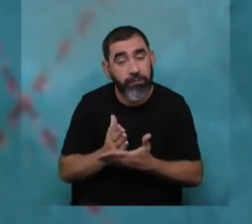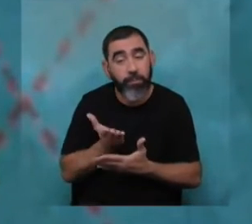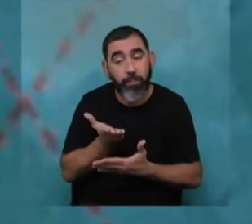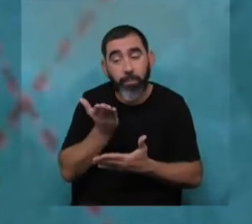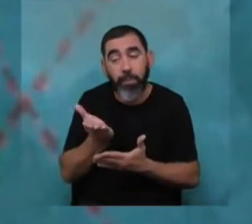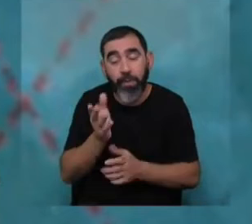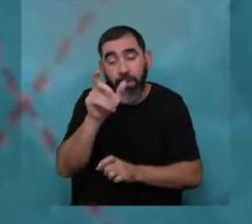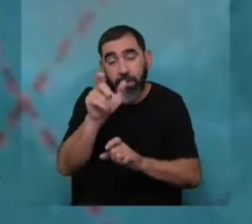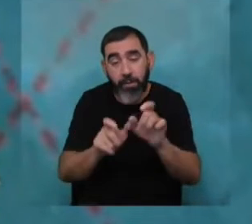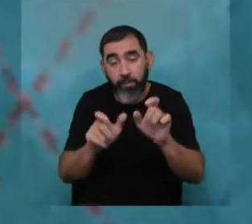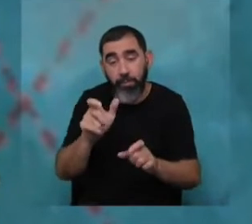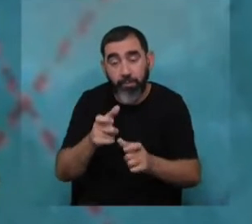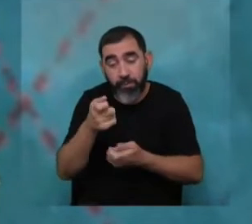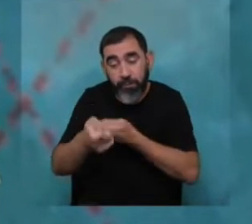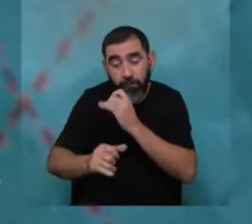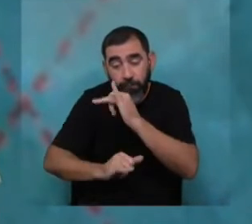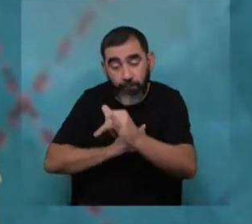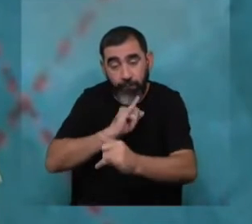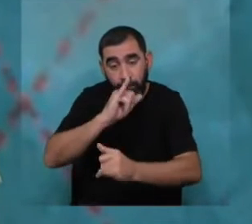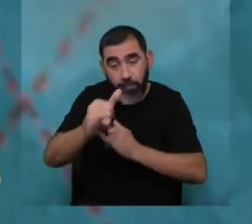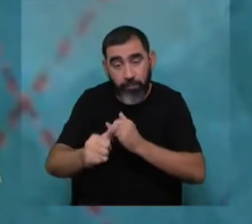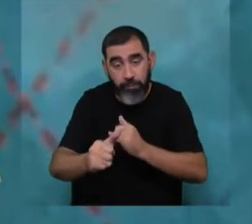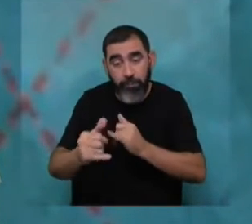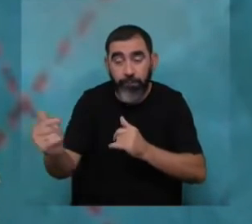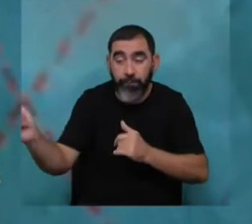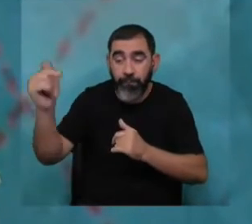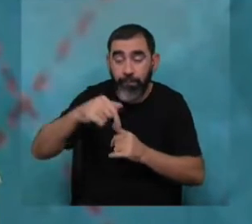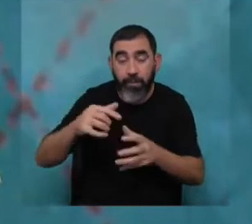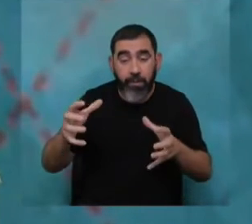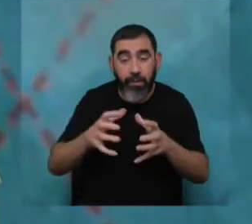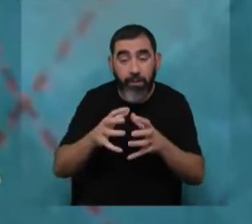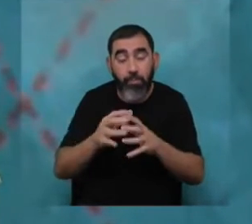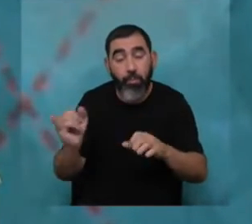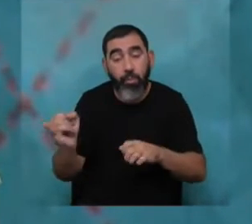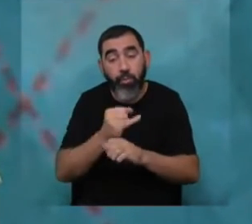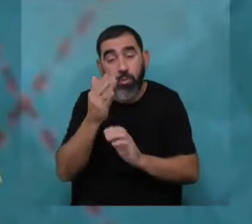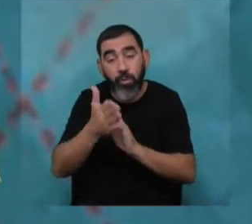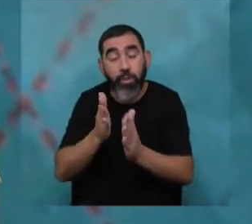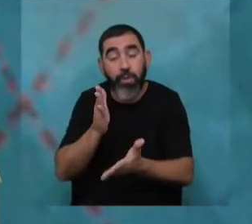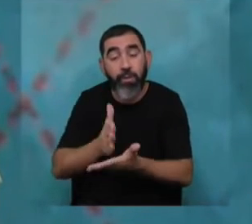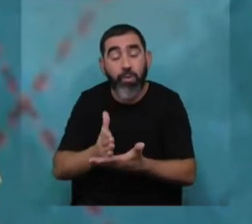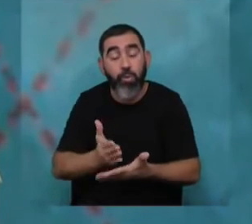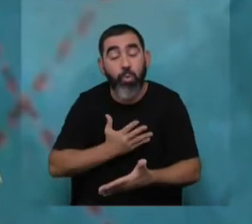gente también, a la gente que pueda aportar alguna información, que se acerquen al equipo o a la institución de derechos humanos